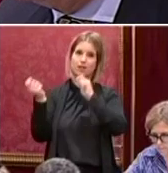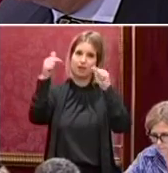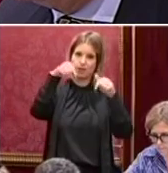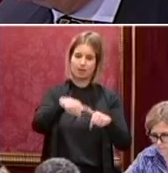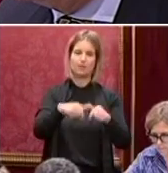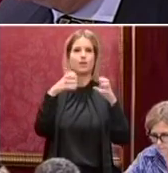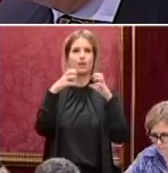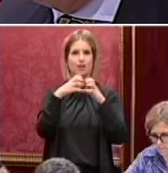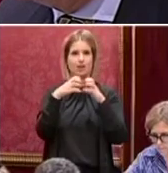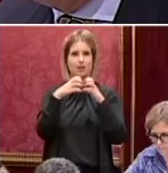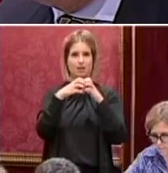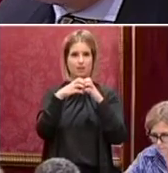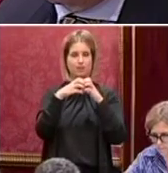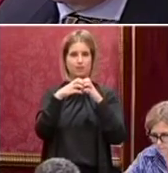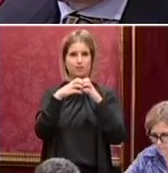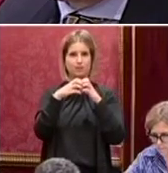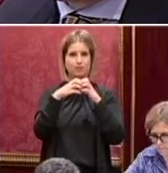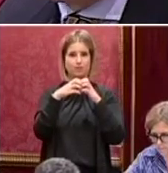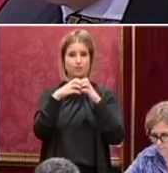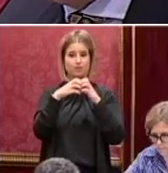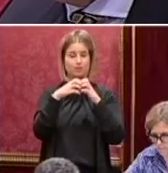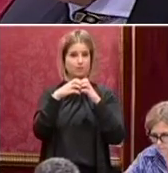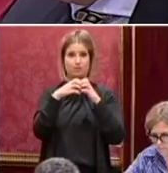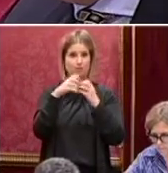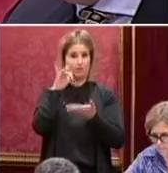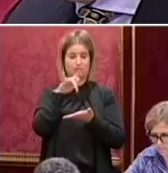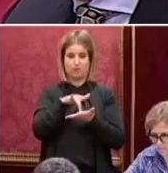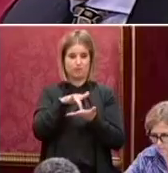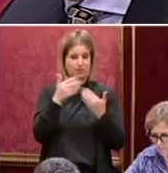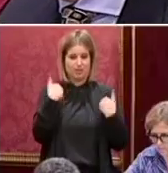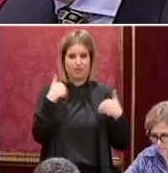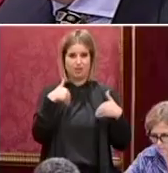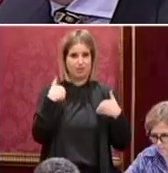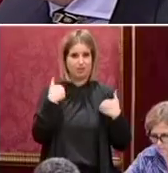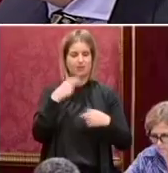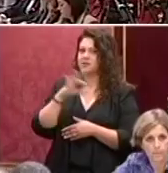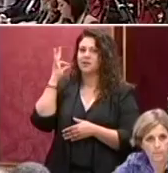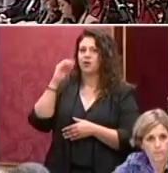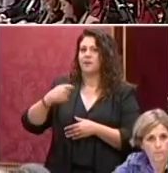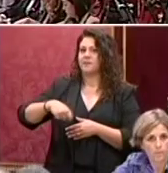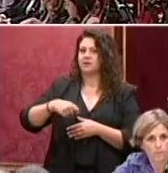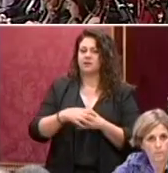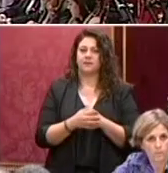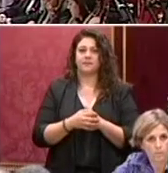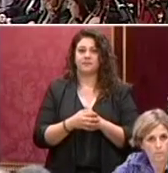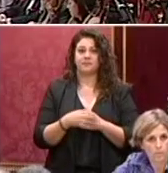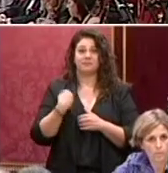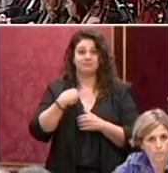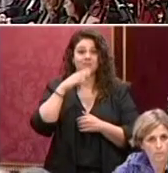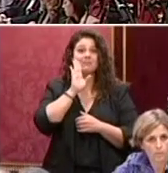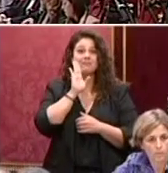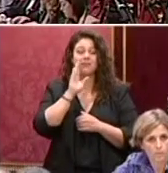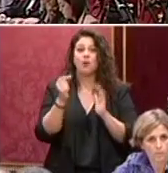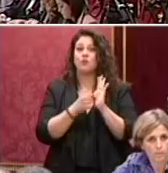evento aquí a la ciudad de Granada, desde el minuto número uno también se está trabajando. Finalmente, este pleno